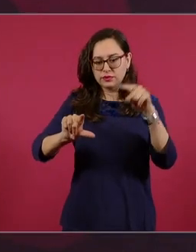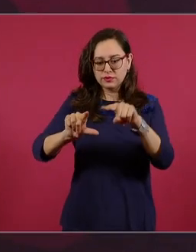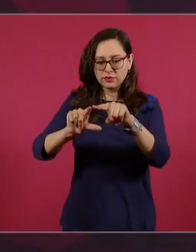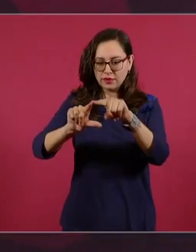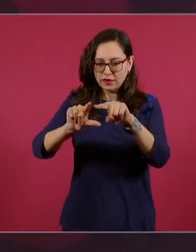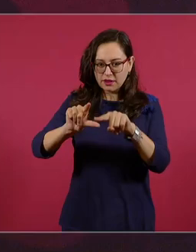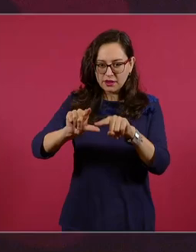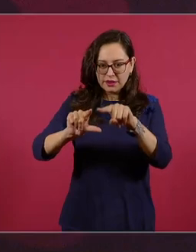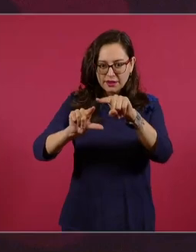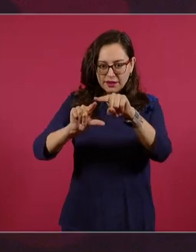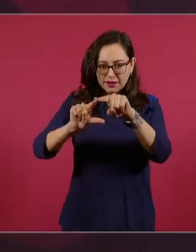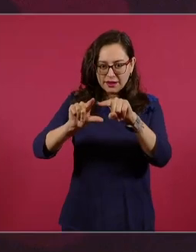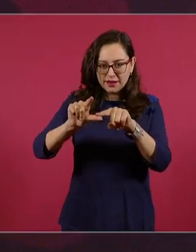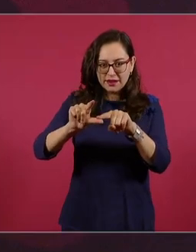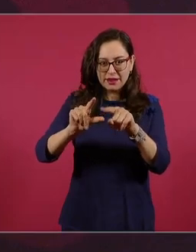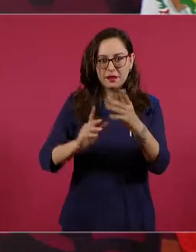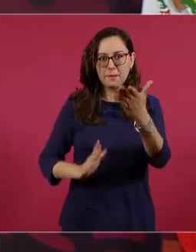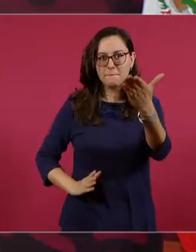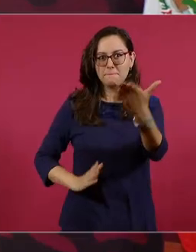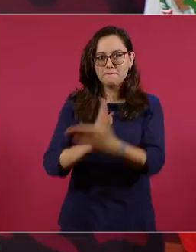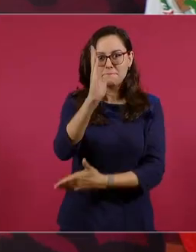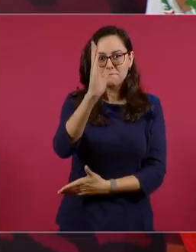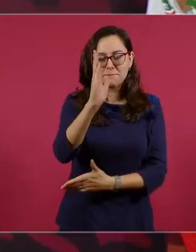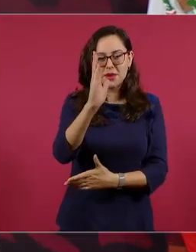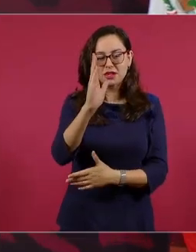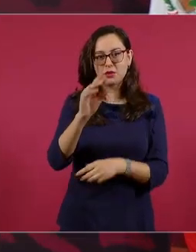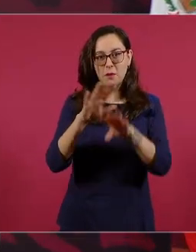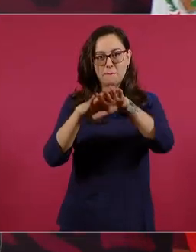seguro y